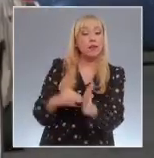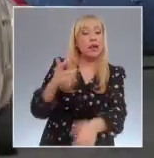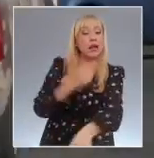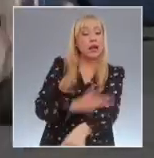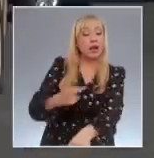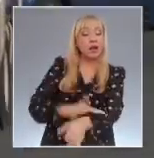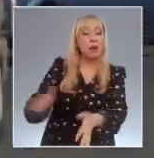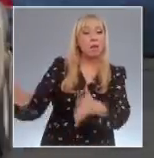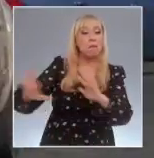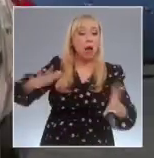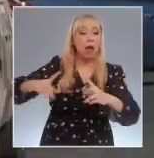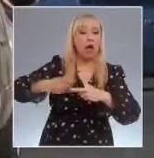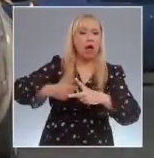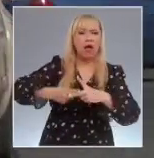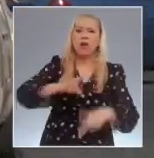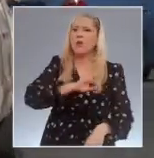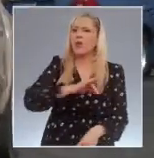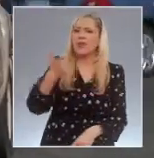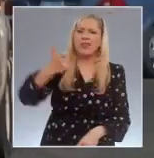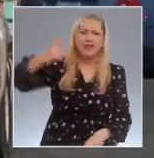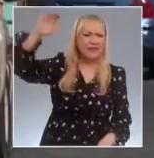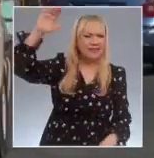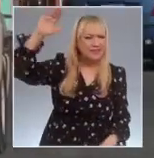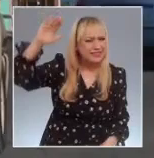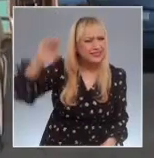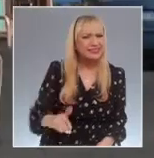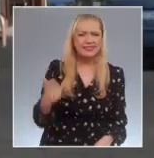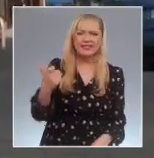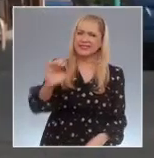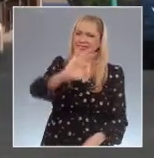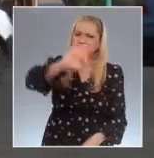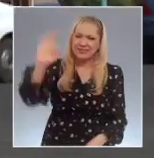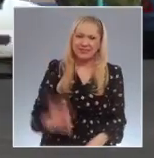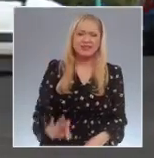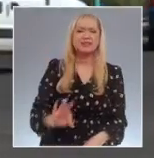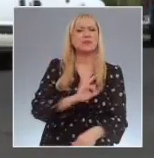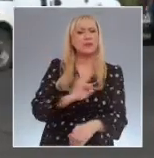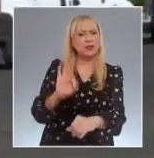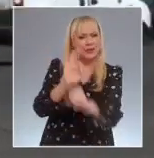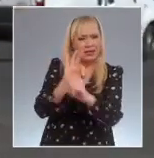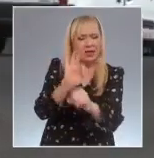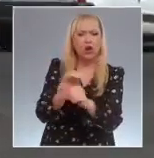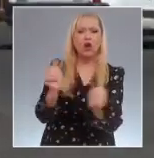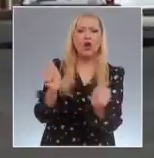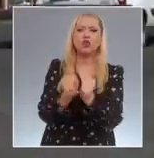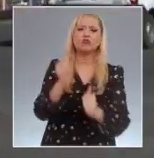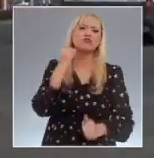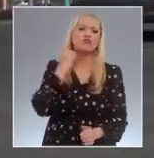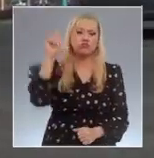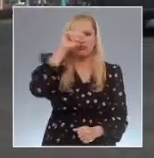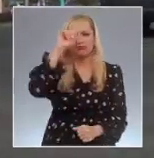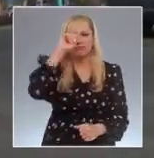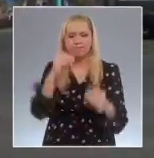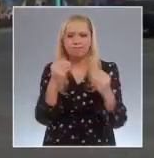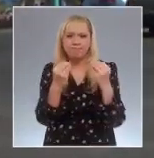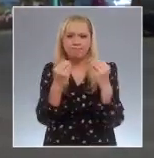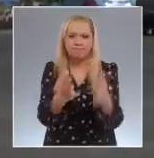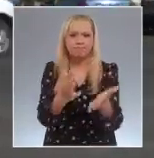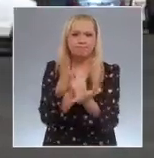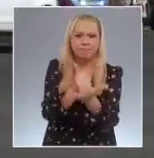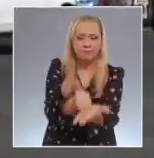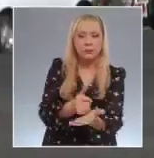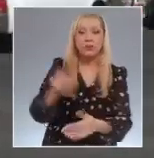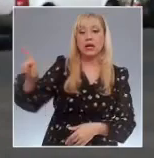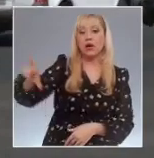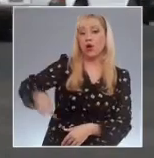bajo costo y con asesoría gratuita, se firmó un convenio de colaboración entre la Secretaría de Gobernación, las Fuerzas Armadas y el